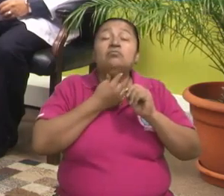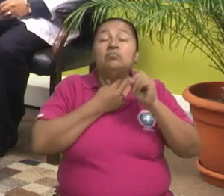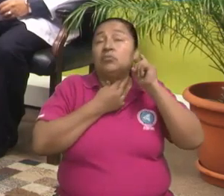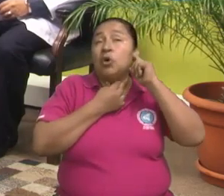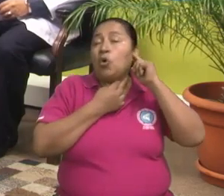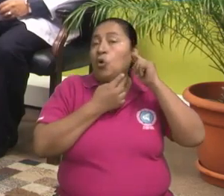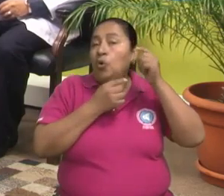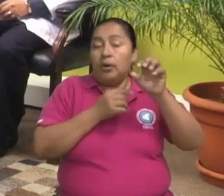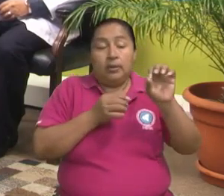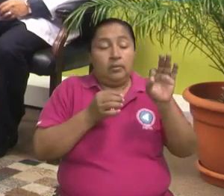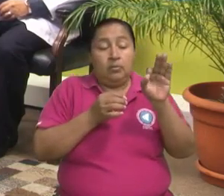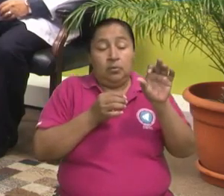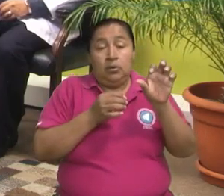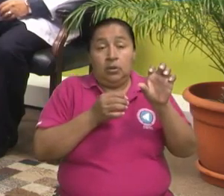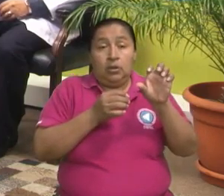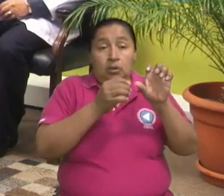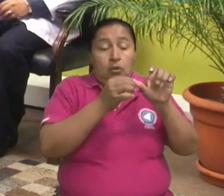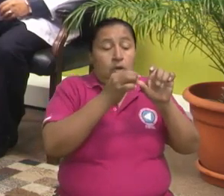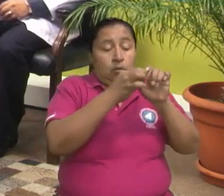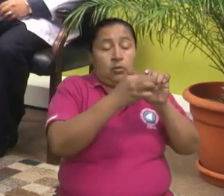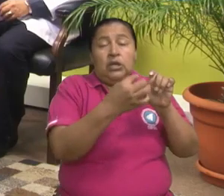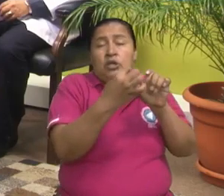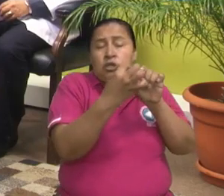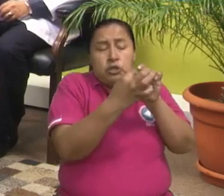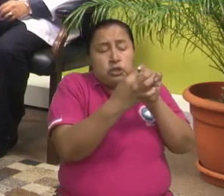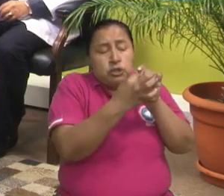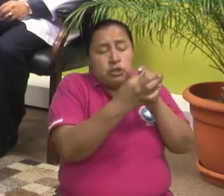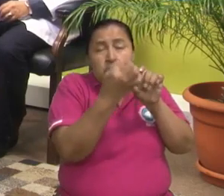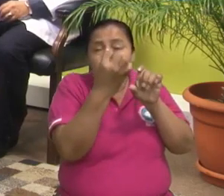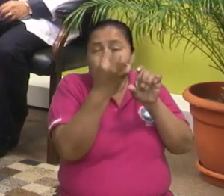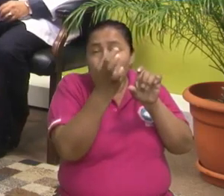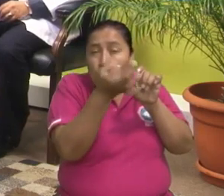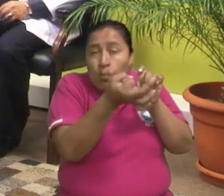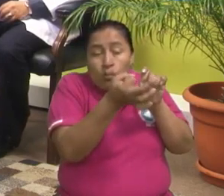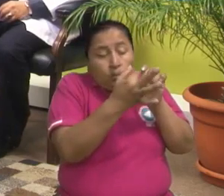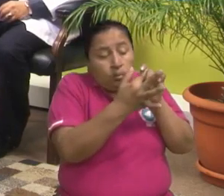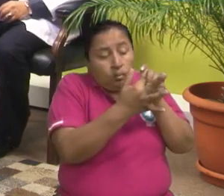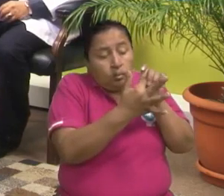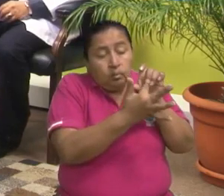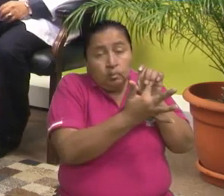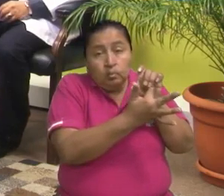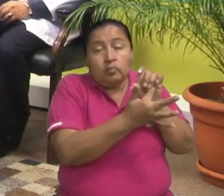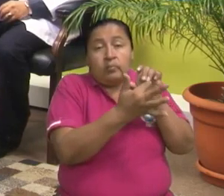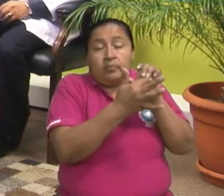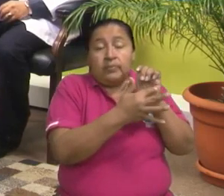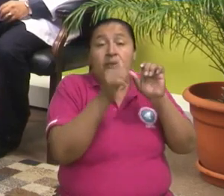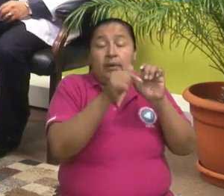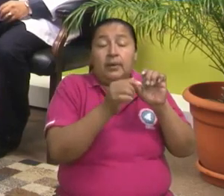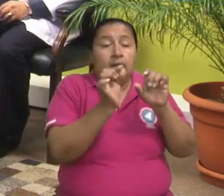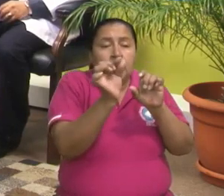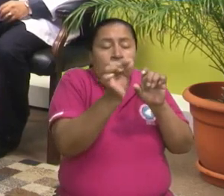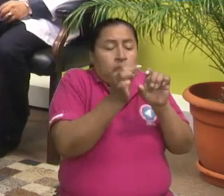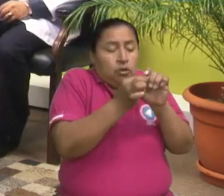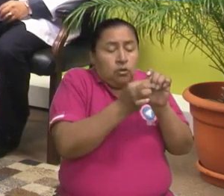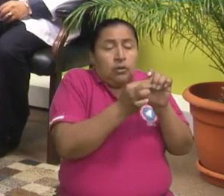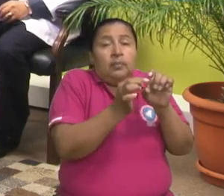medio de éste es muy pequeño y aparte de qué es pequeño es corto